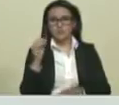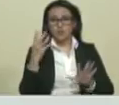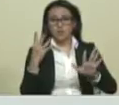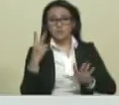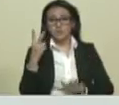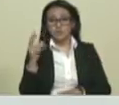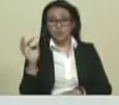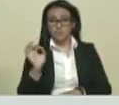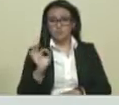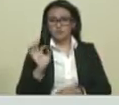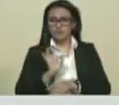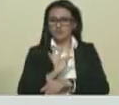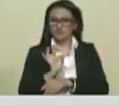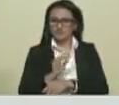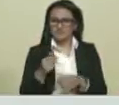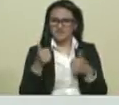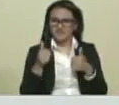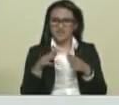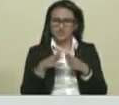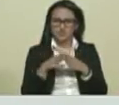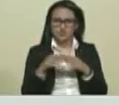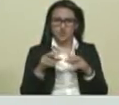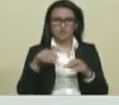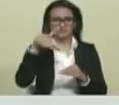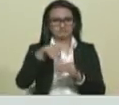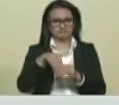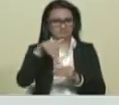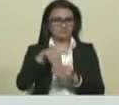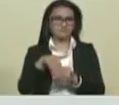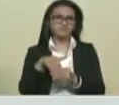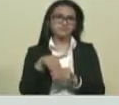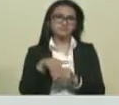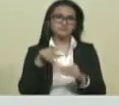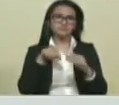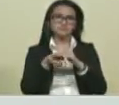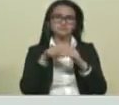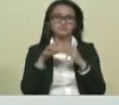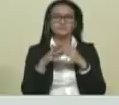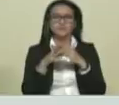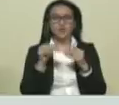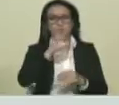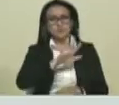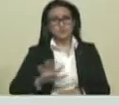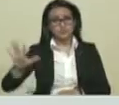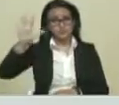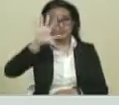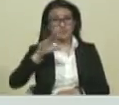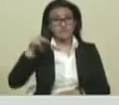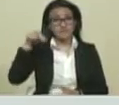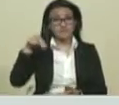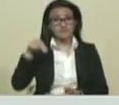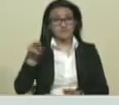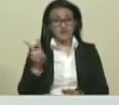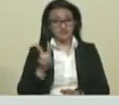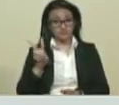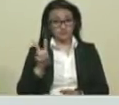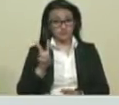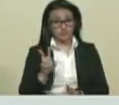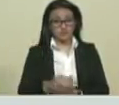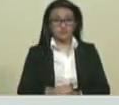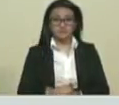99.92 de funcionamiento de las mesas electorales en todo el país, haciendo